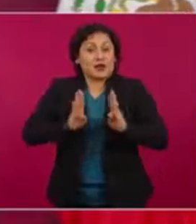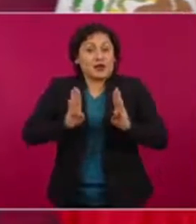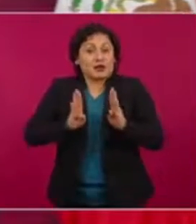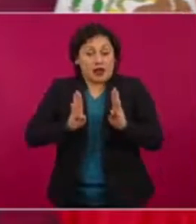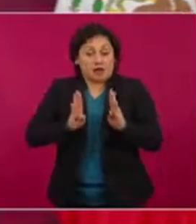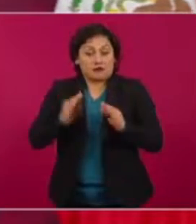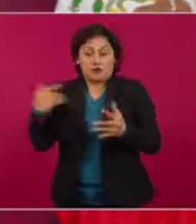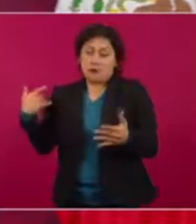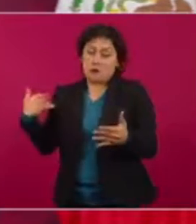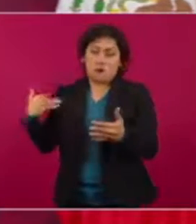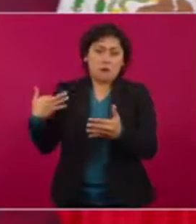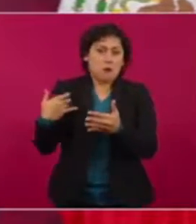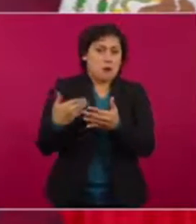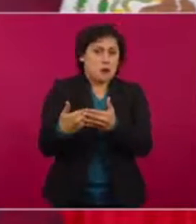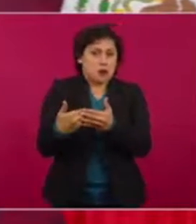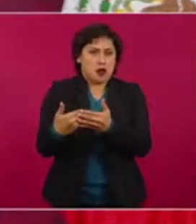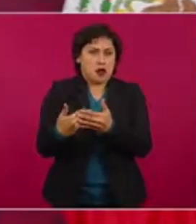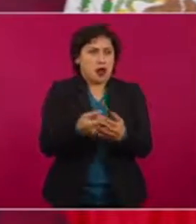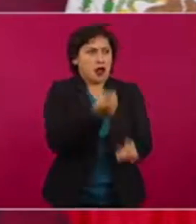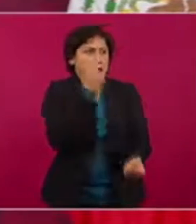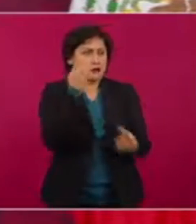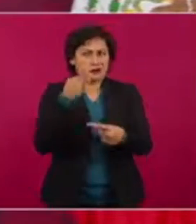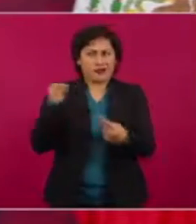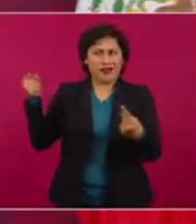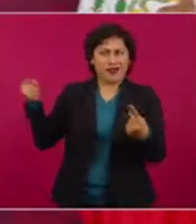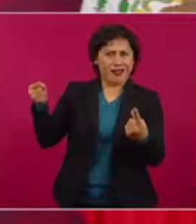actos reprobables,